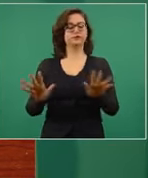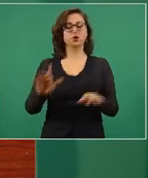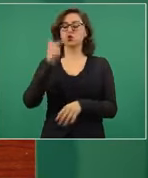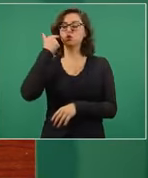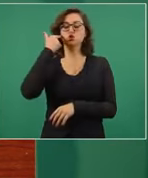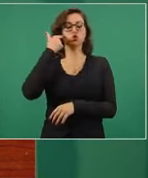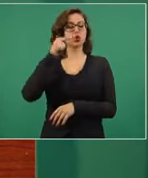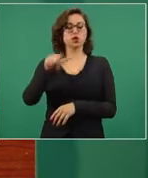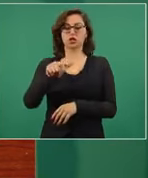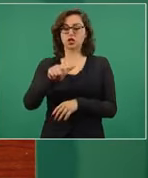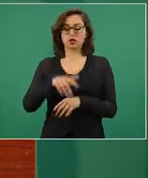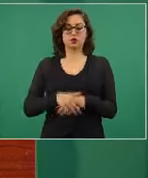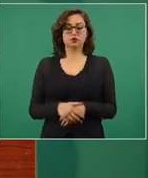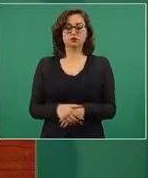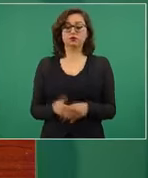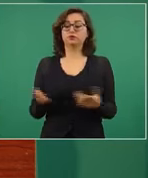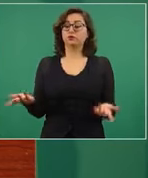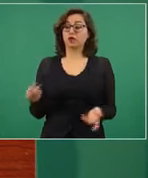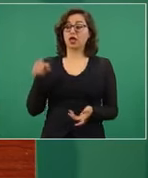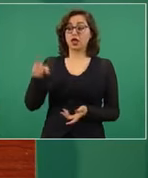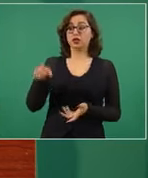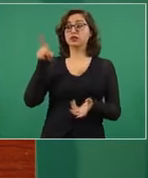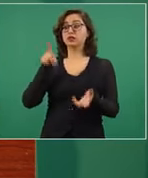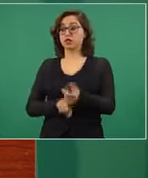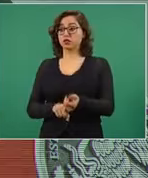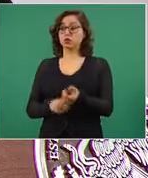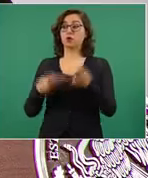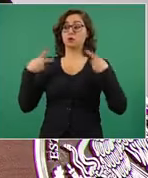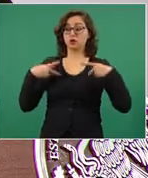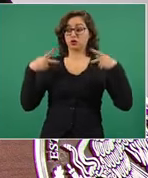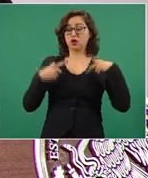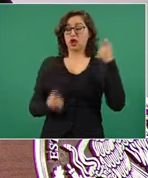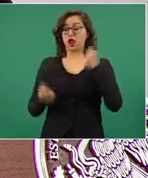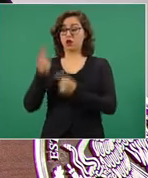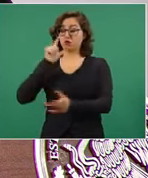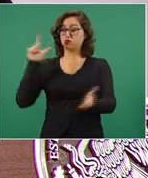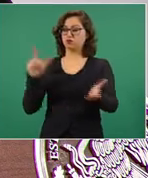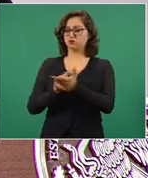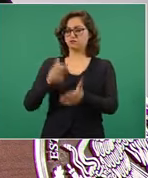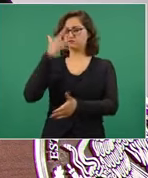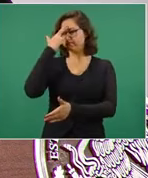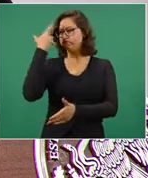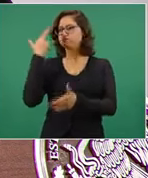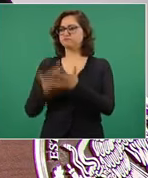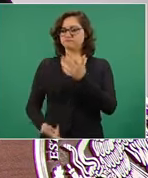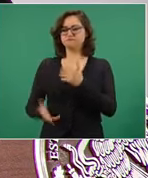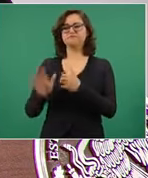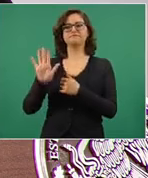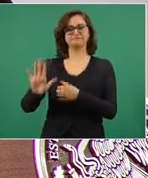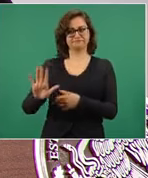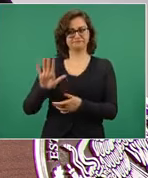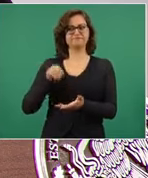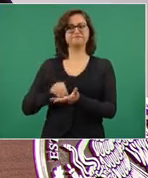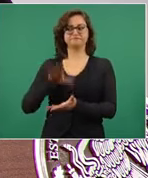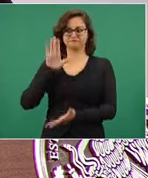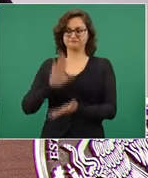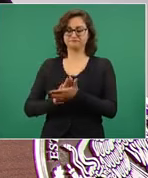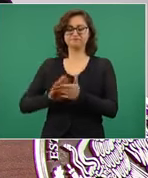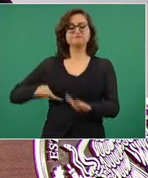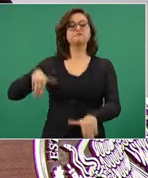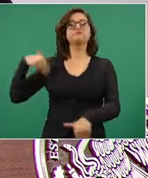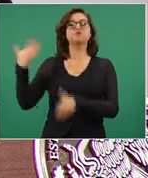personas que están cometiendo ilícitos, van a ser castigados. Ya hay una investigación y hay,